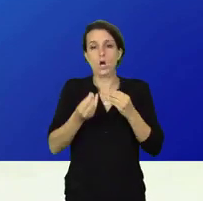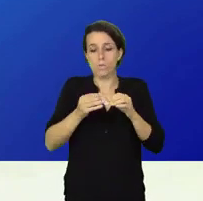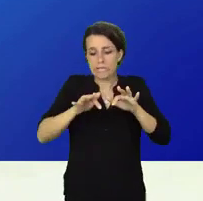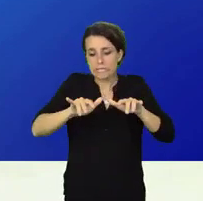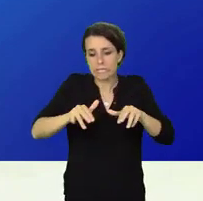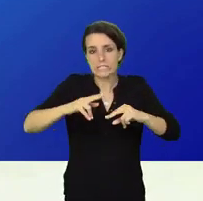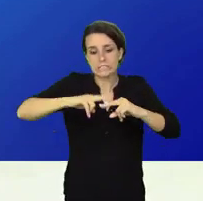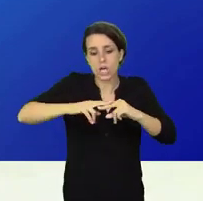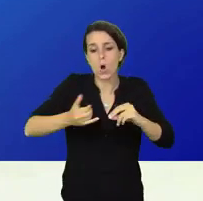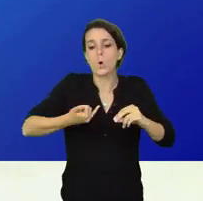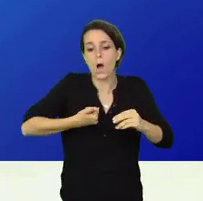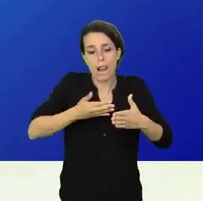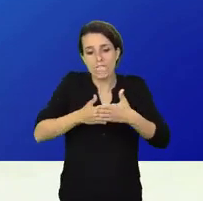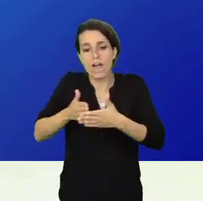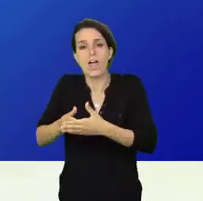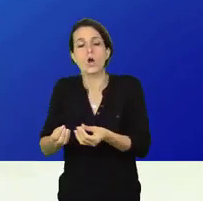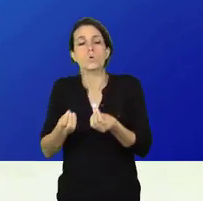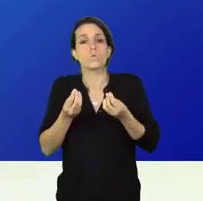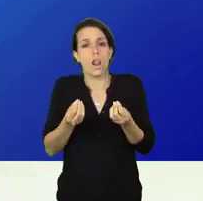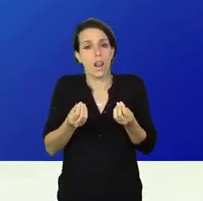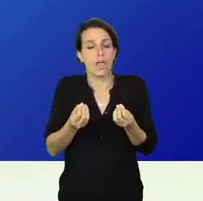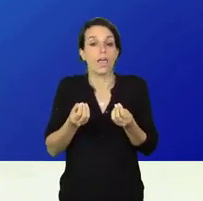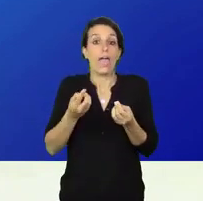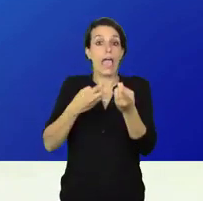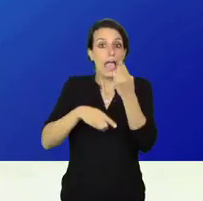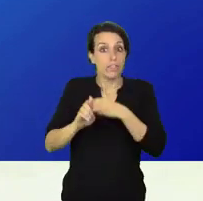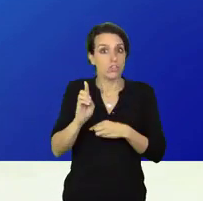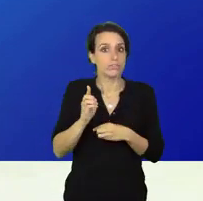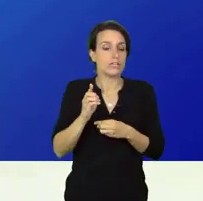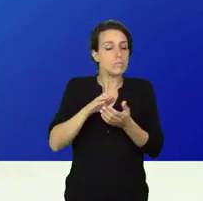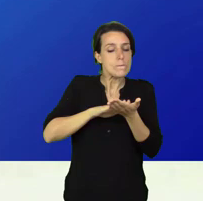cuando ingresan a internet, qué sucede con